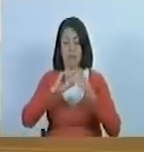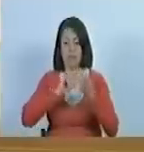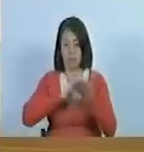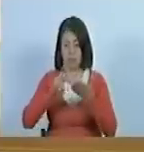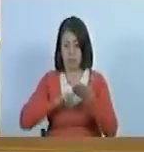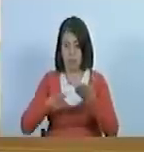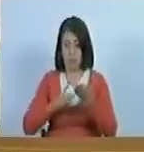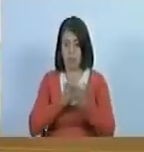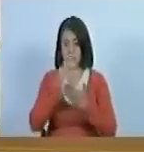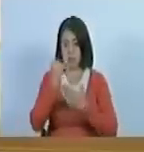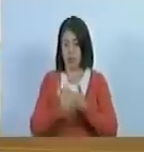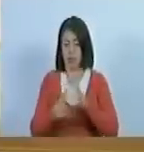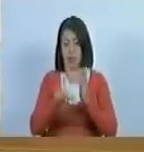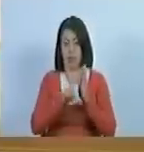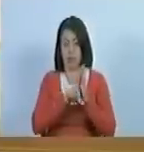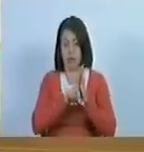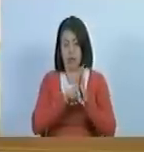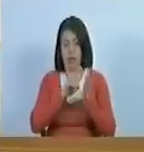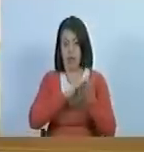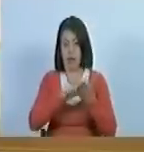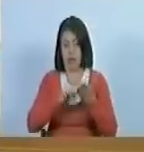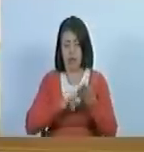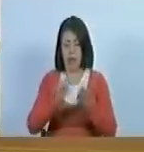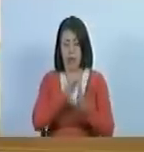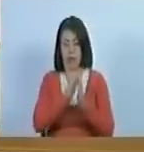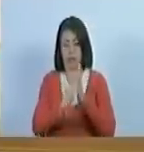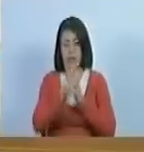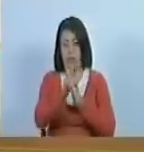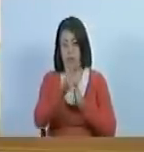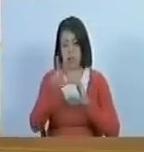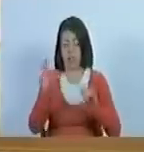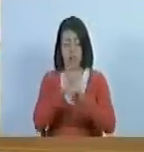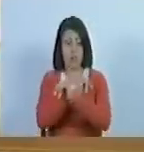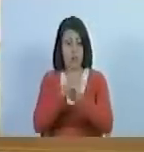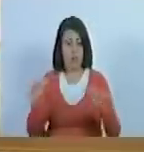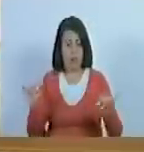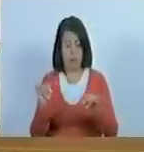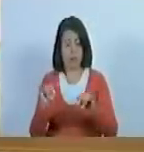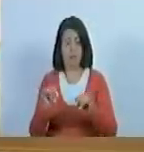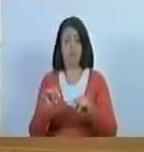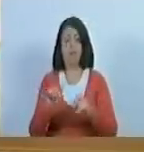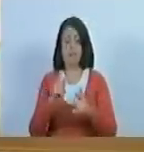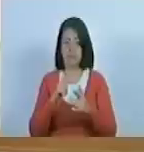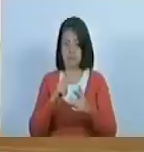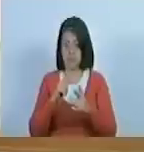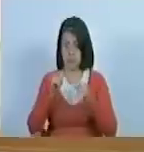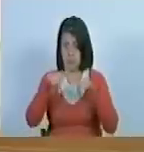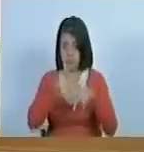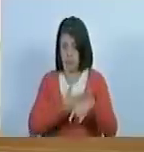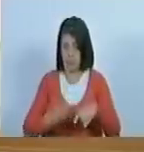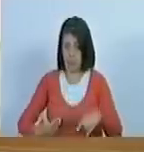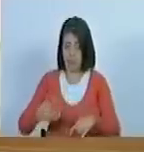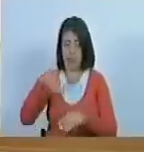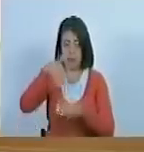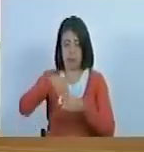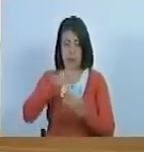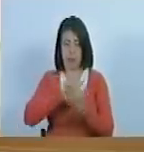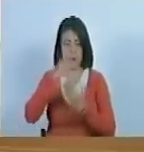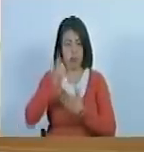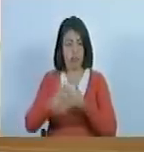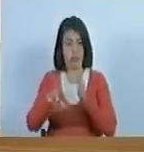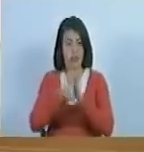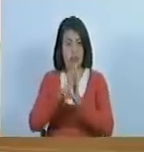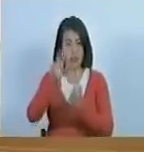del proyecto de ley desde el artículo número 23. Una vez culminado el articulado, el presidente sometió a votación el proyecto de